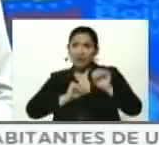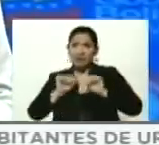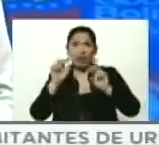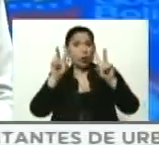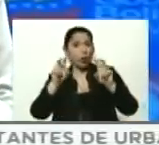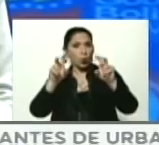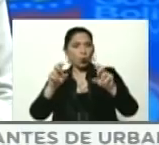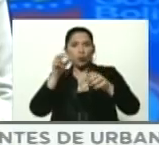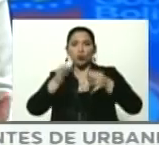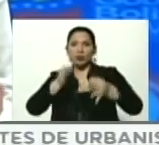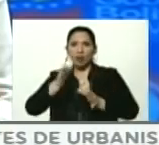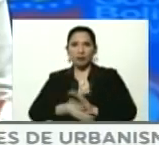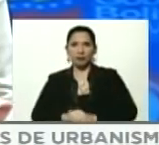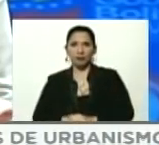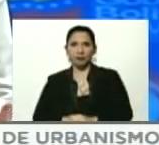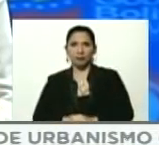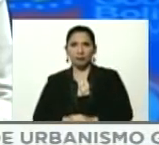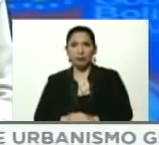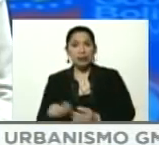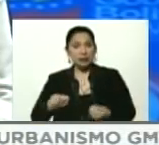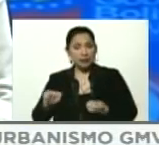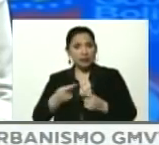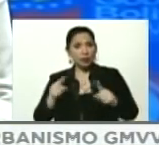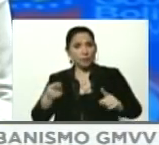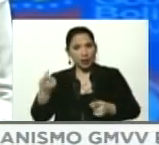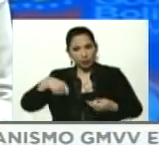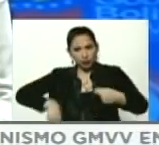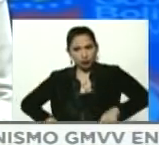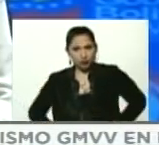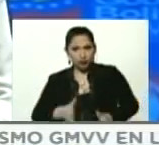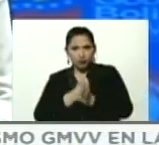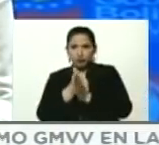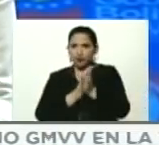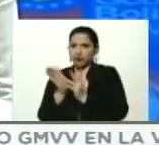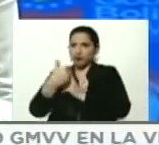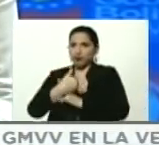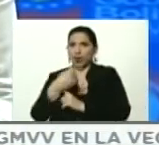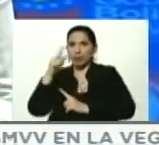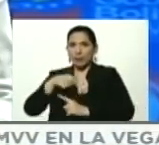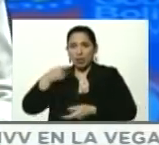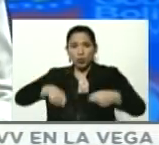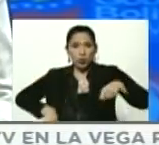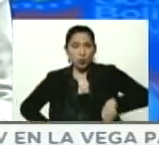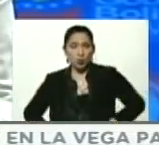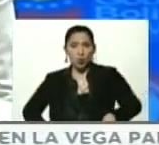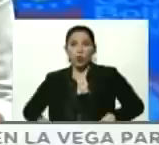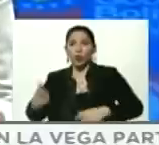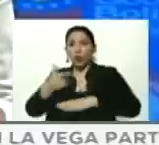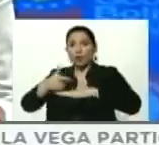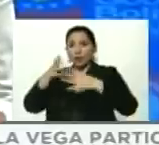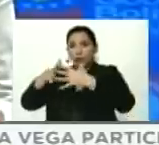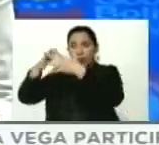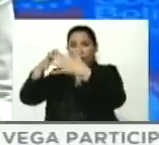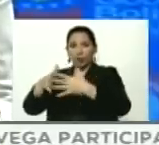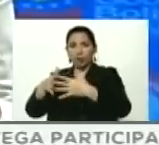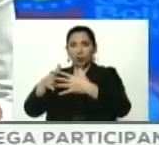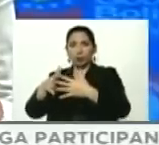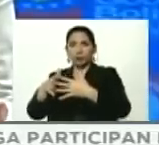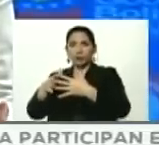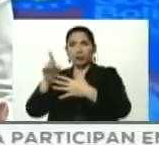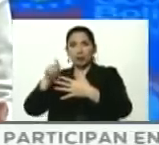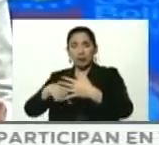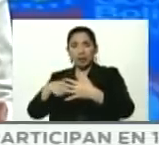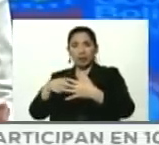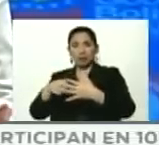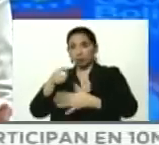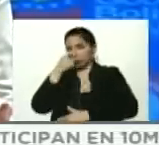comillas, judiciales, que le han servido para enriquecerse y para enriquecer al gobierno de Estados Unidos a expensa del patrimonio de la